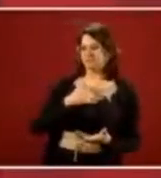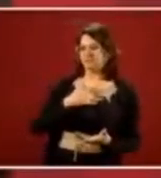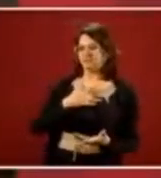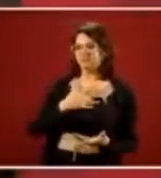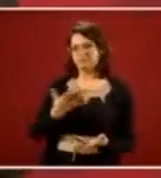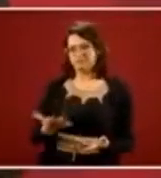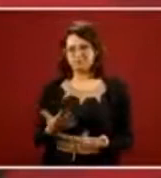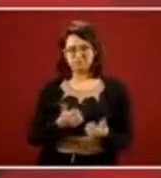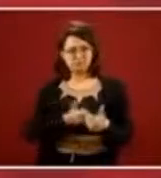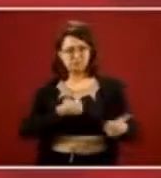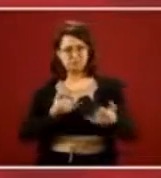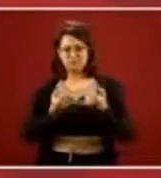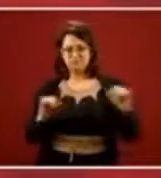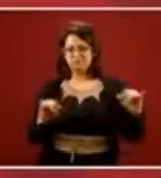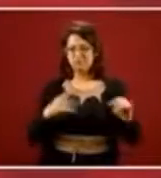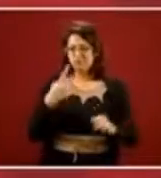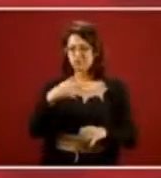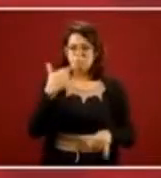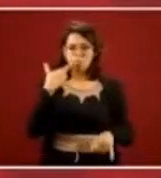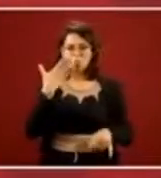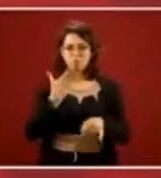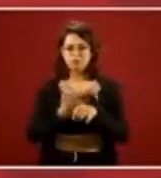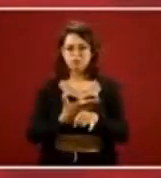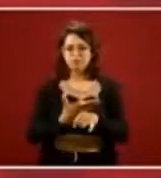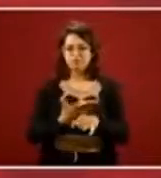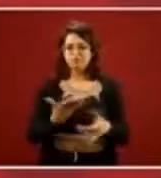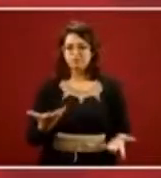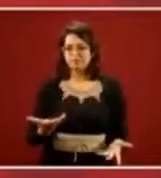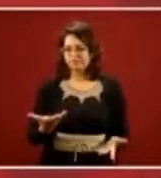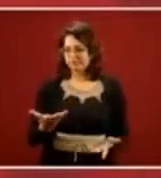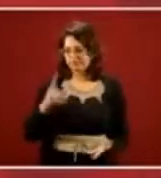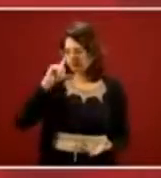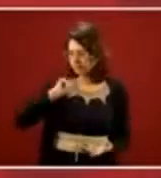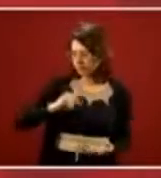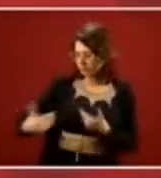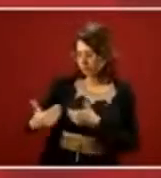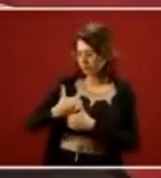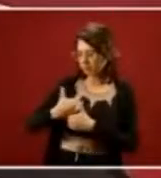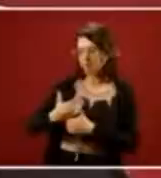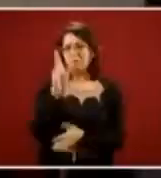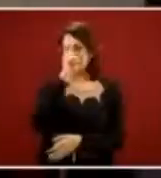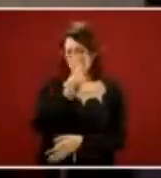en ejercicio de sus facultades y hay que respetar